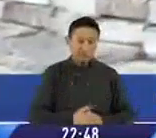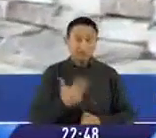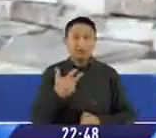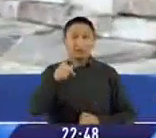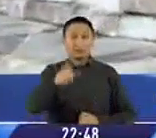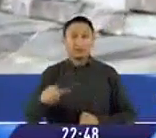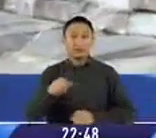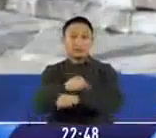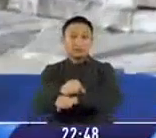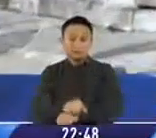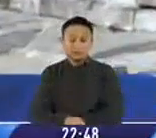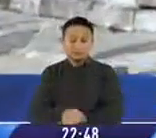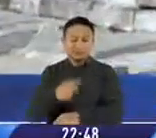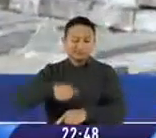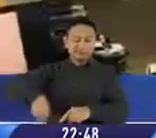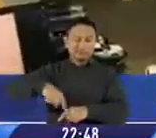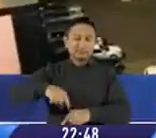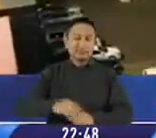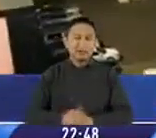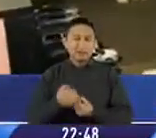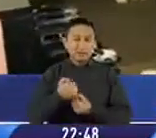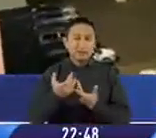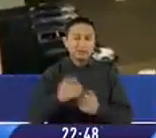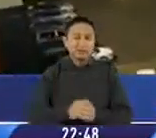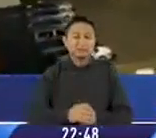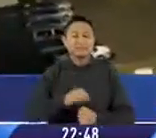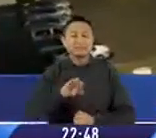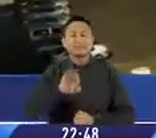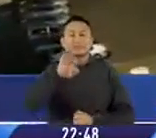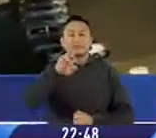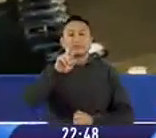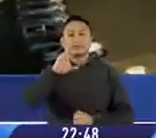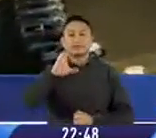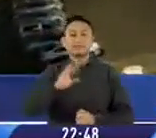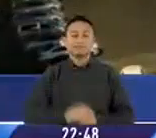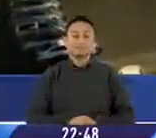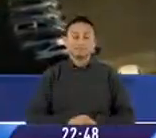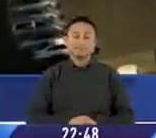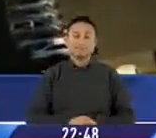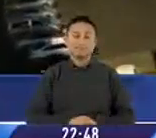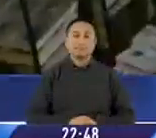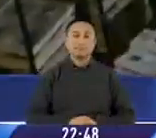3 detenidos. Ya regresamos con esto y más aquí en TVC.